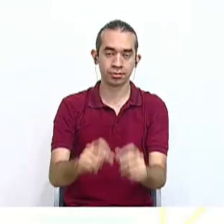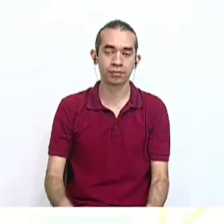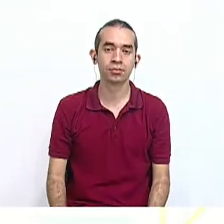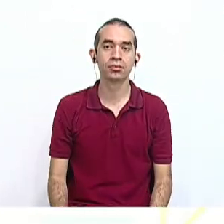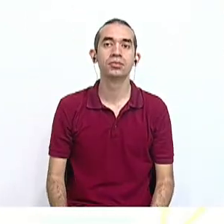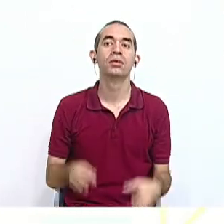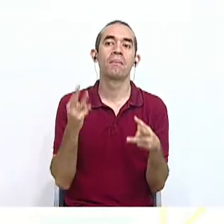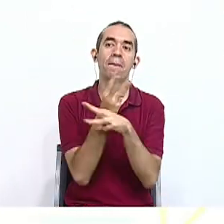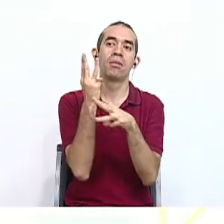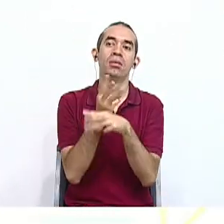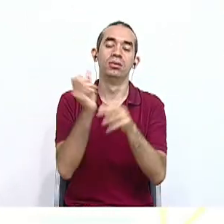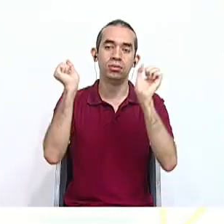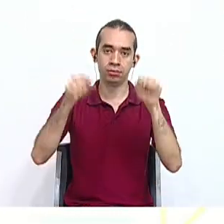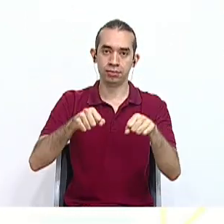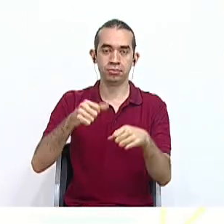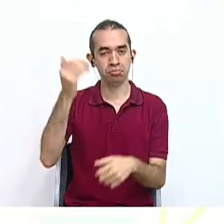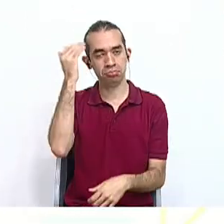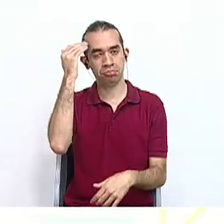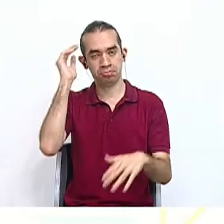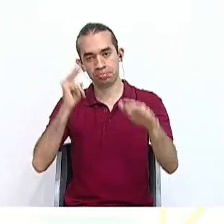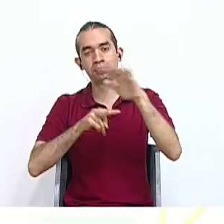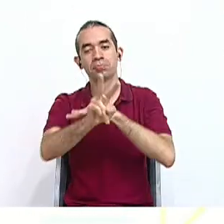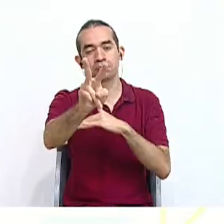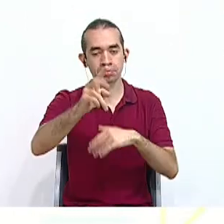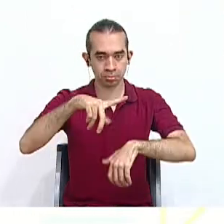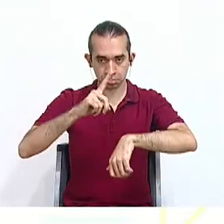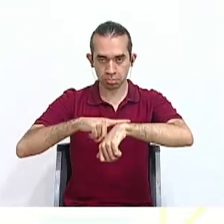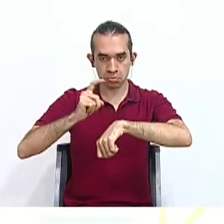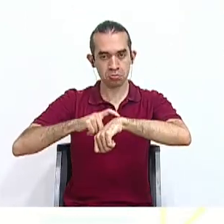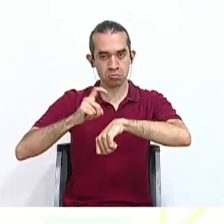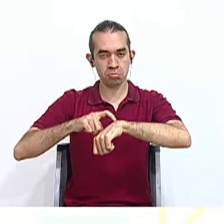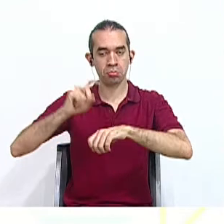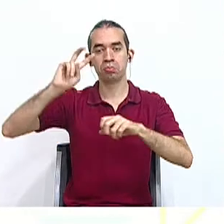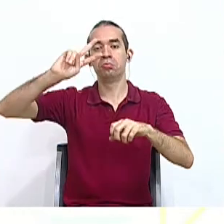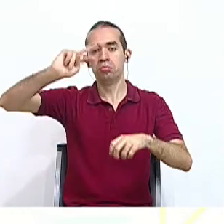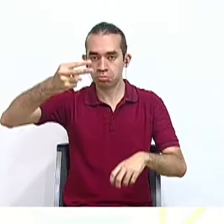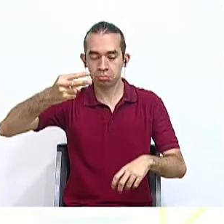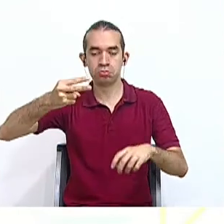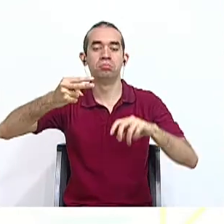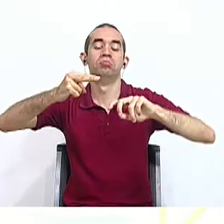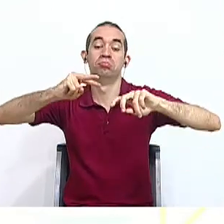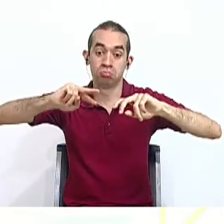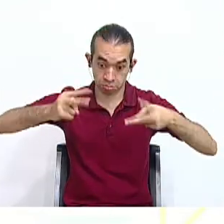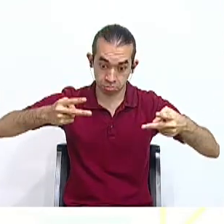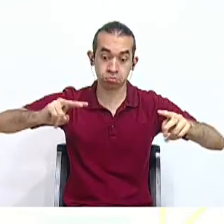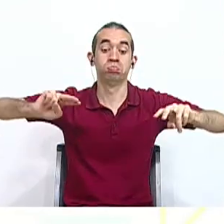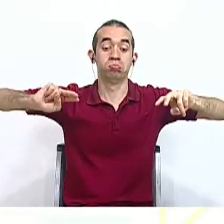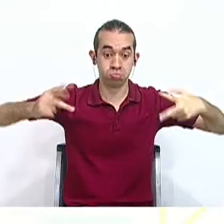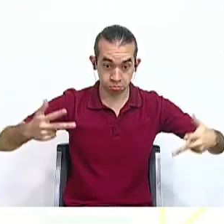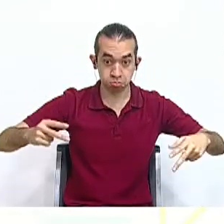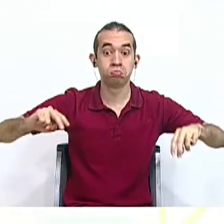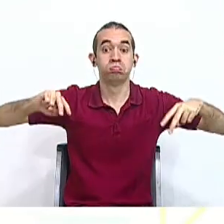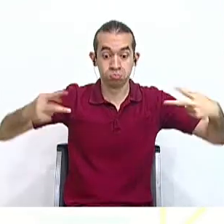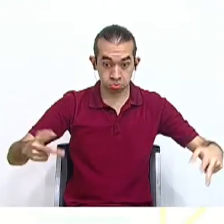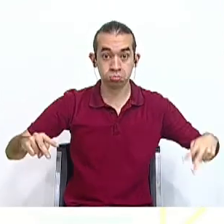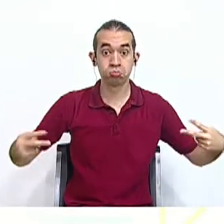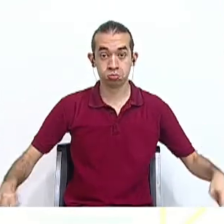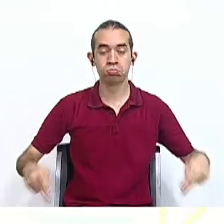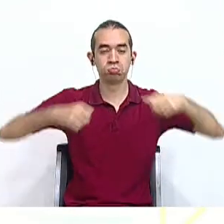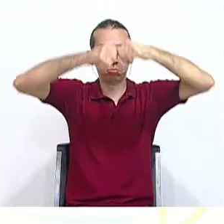matemáticamente podríamos proyectar el tiempo de duplicación de una colonia de bacterias, por